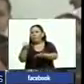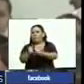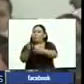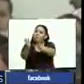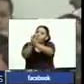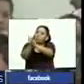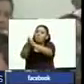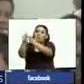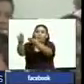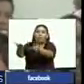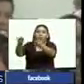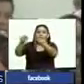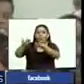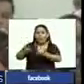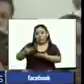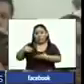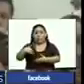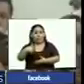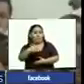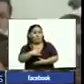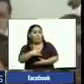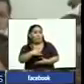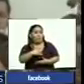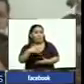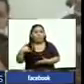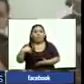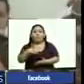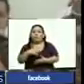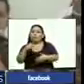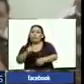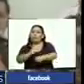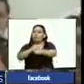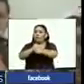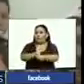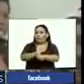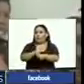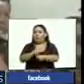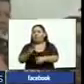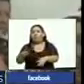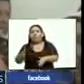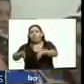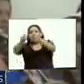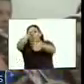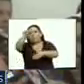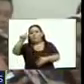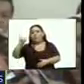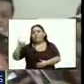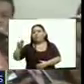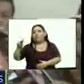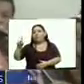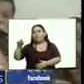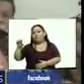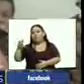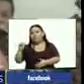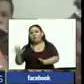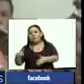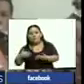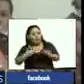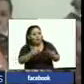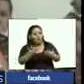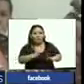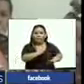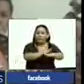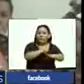gestión y colaboración de parte del Ministerio de Seguridad Pública y el Instituto Nacional de los Deportes para prevención a la